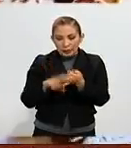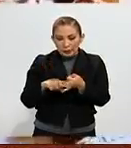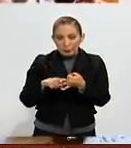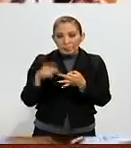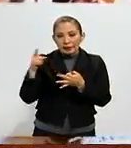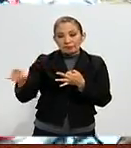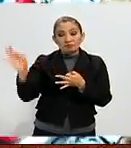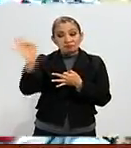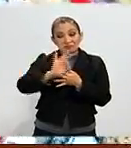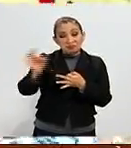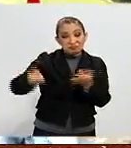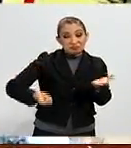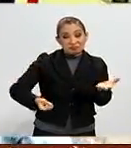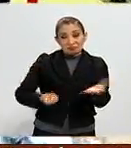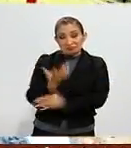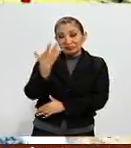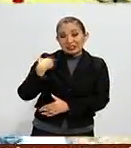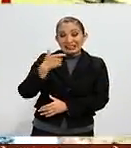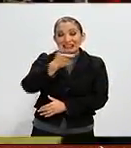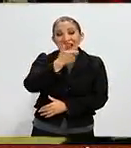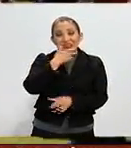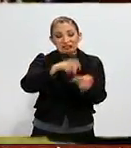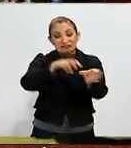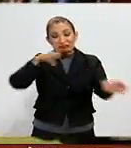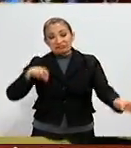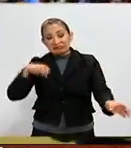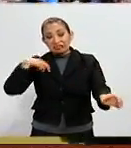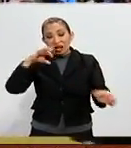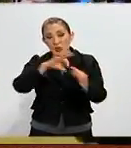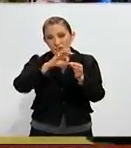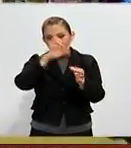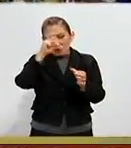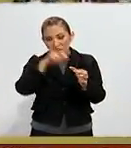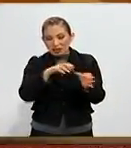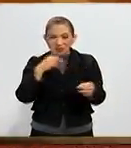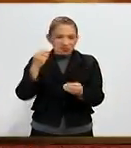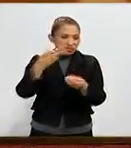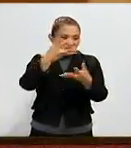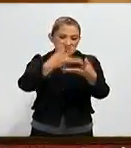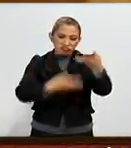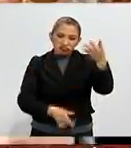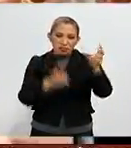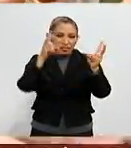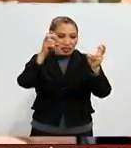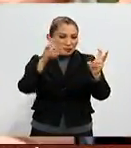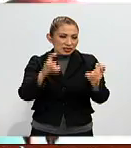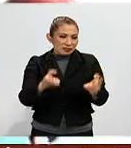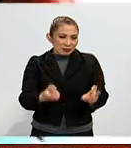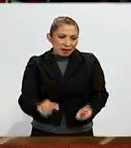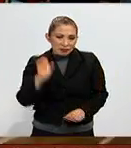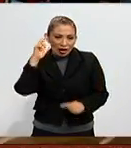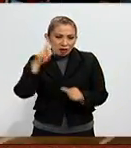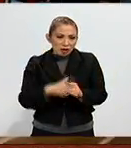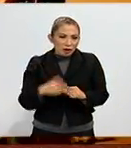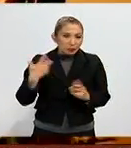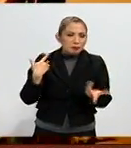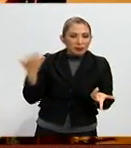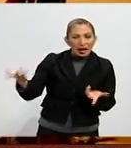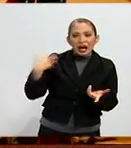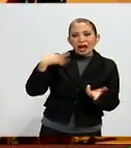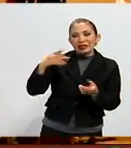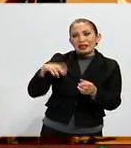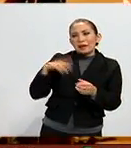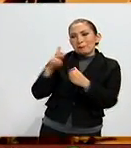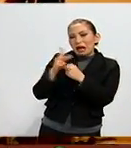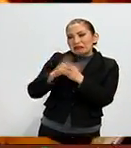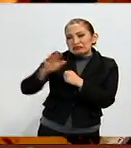de la posible salida de Gran Bretaña de la Unión Europea y muchos otros temas, euroscepticismo,